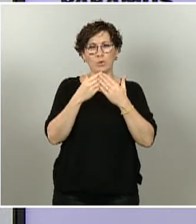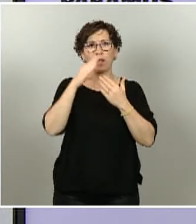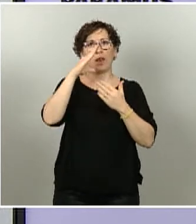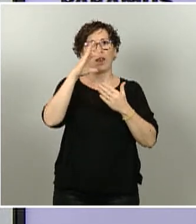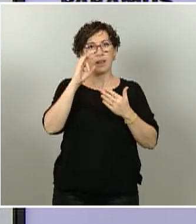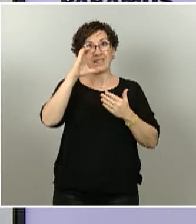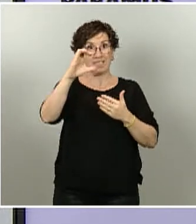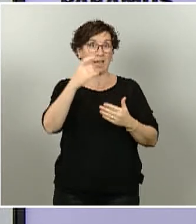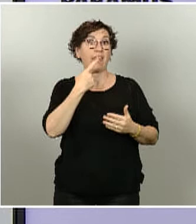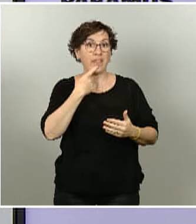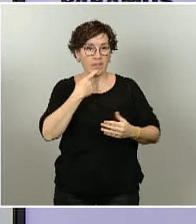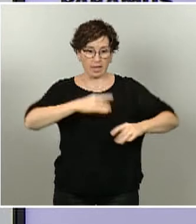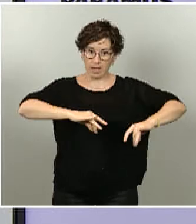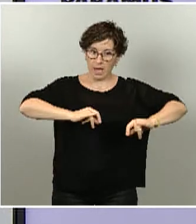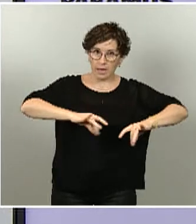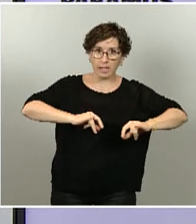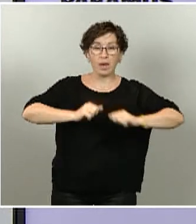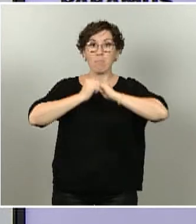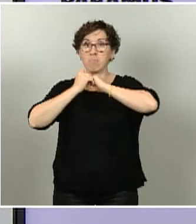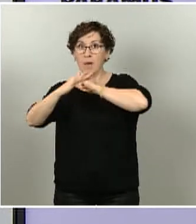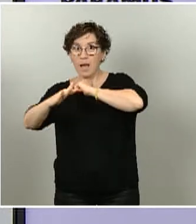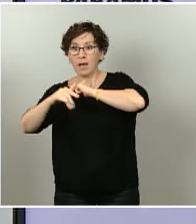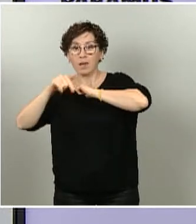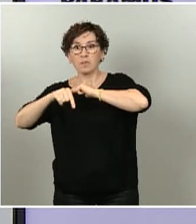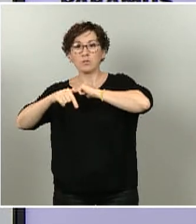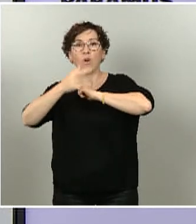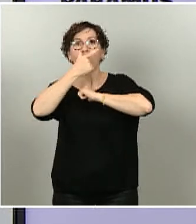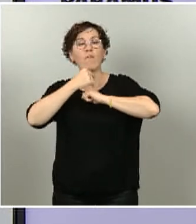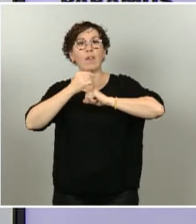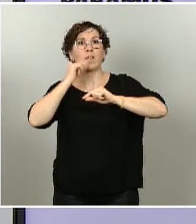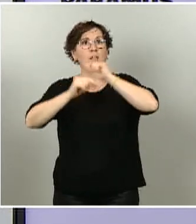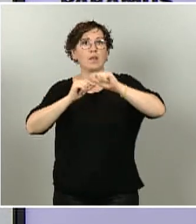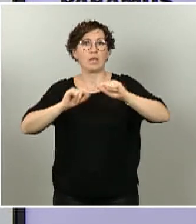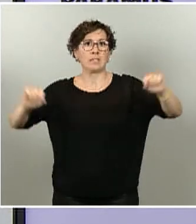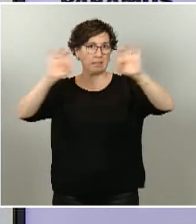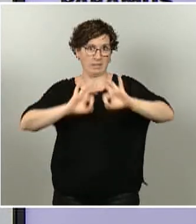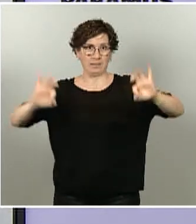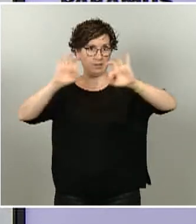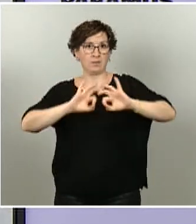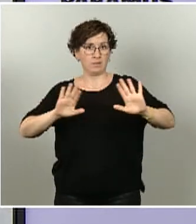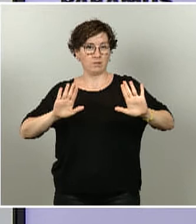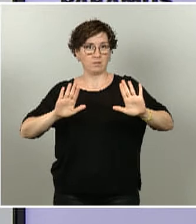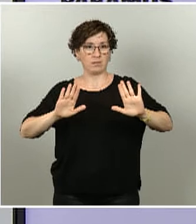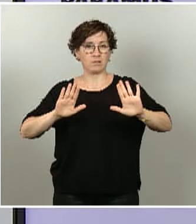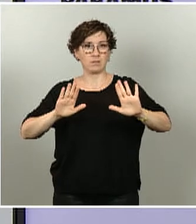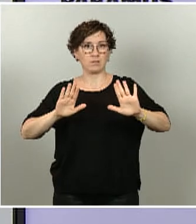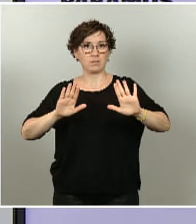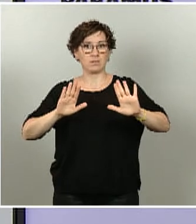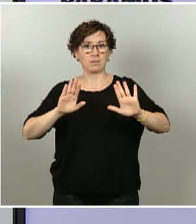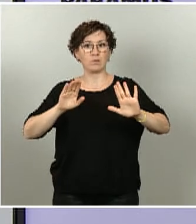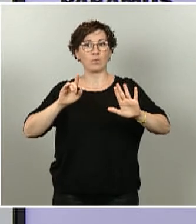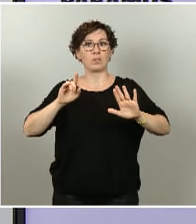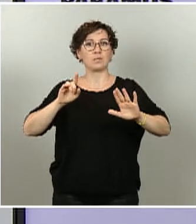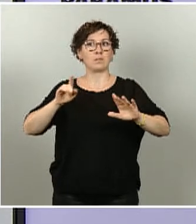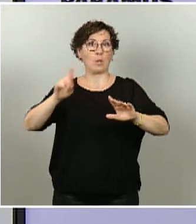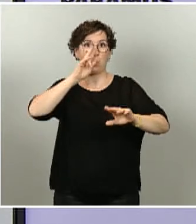agua de mar son elementos que faciliten el contagio del virus. Esto es una cosa que nos ayuda en lo que respecta al uso de las playas, que naturalmente tendrá que